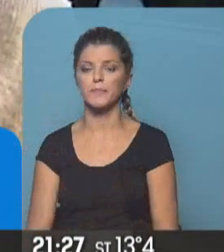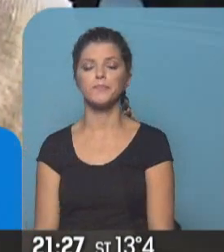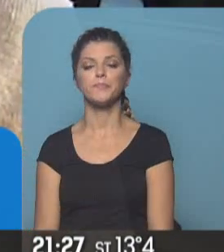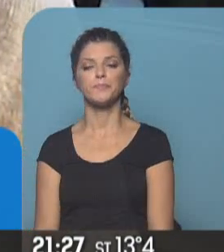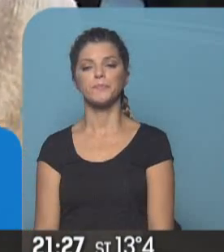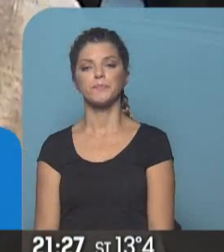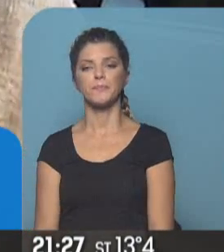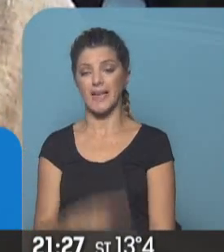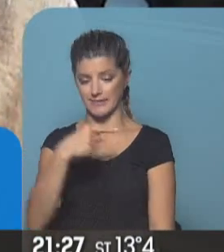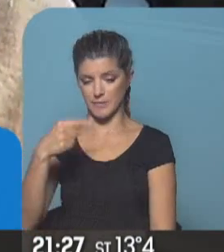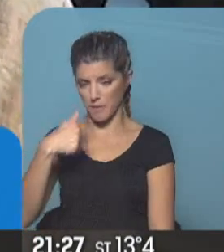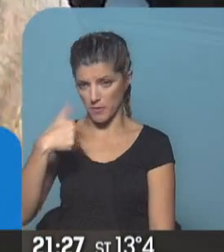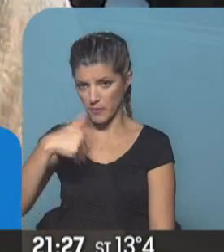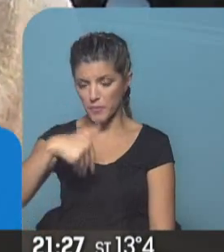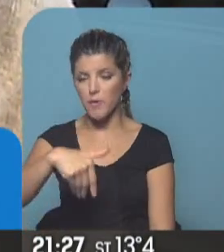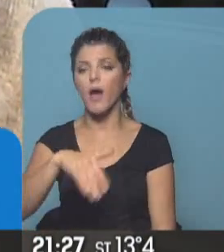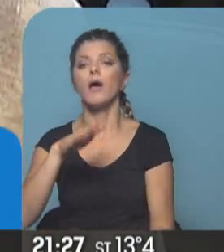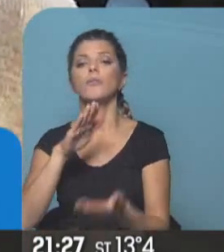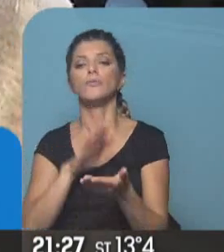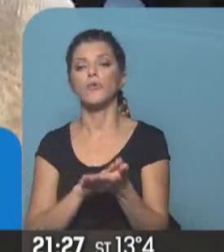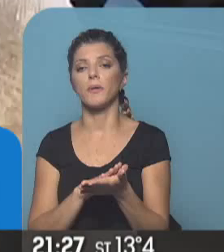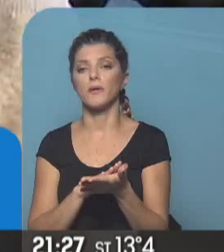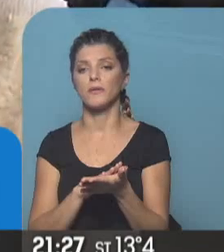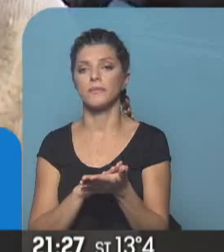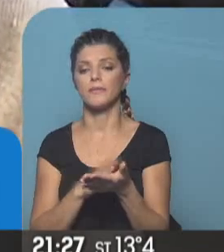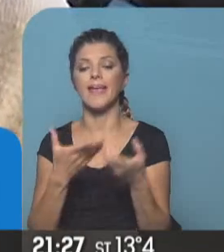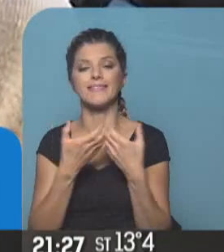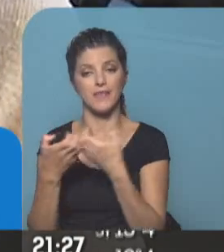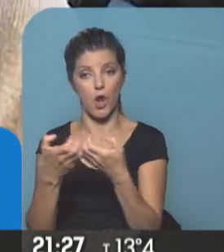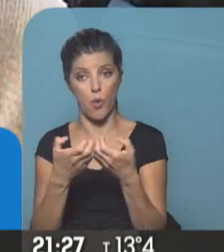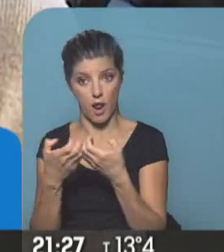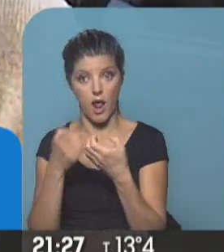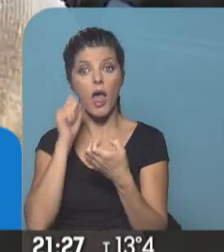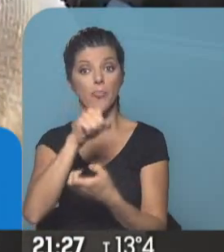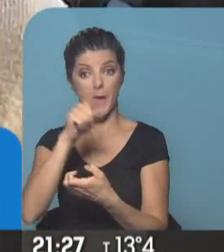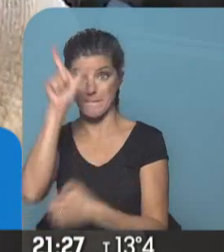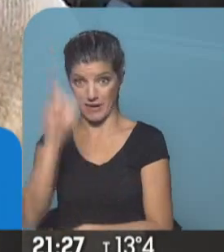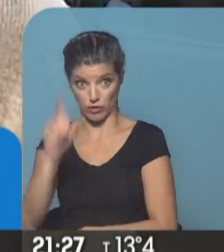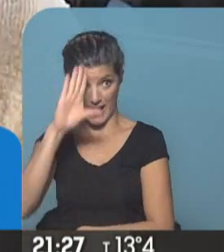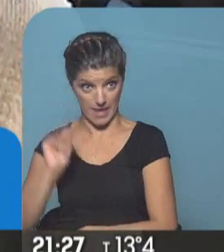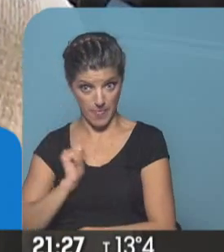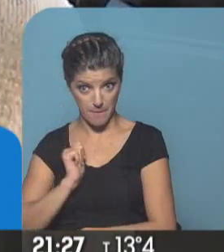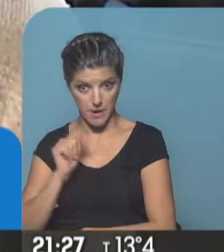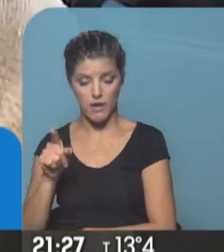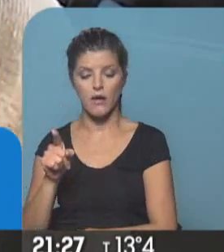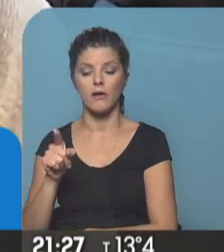se haya terminado el relevamiento sobre todo lo que tiene que ver con los teléfonos celulares de los gendarmes. Y